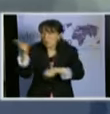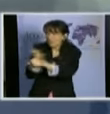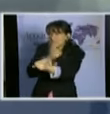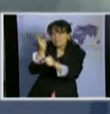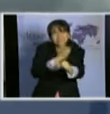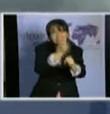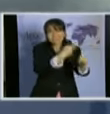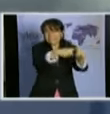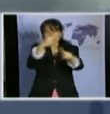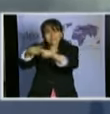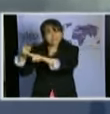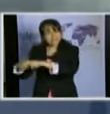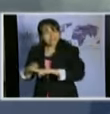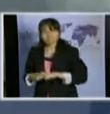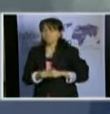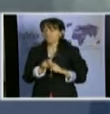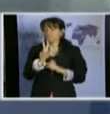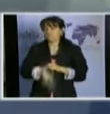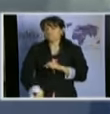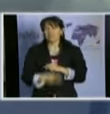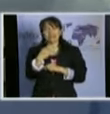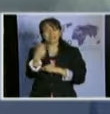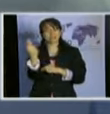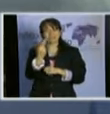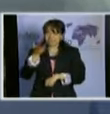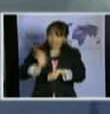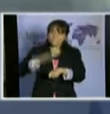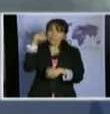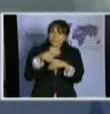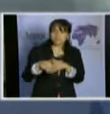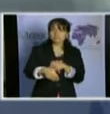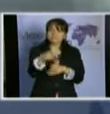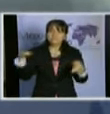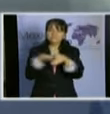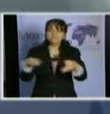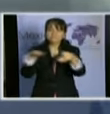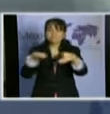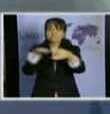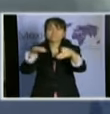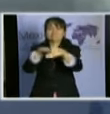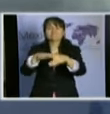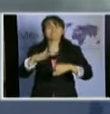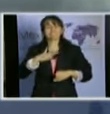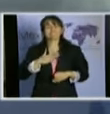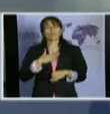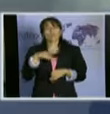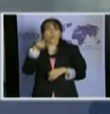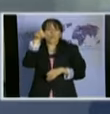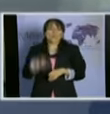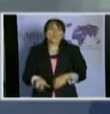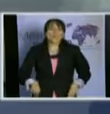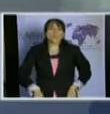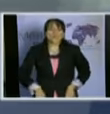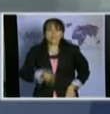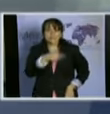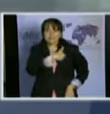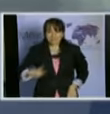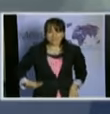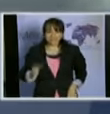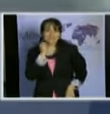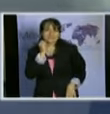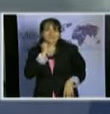que más que nunca yo estoy segura de que el senador Barbosa como presidente del Senado comparte esta invitación